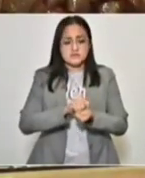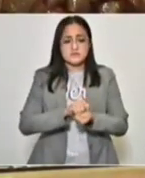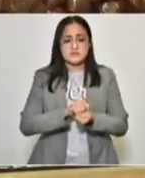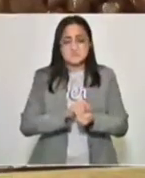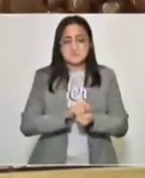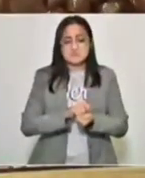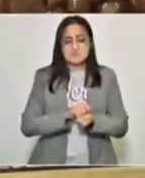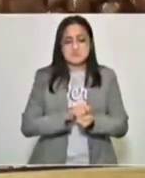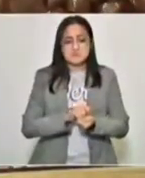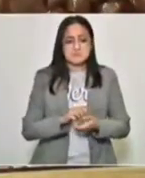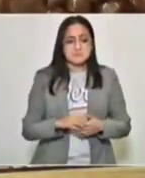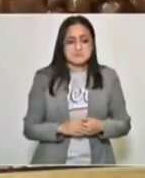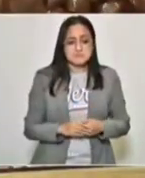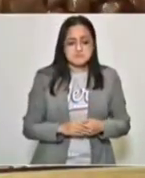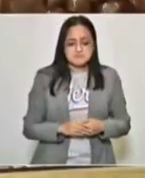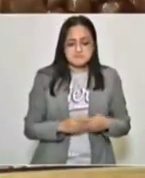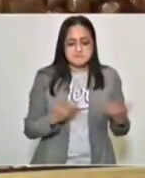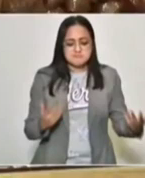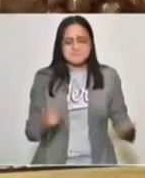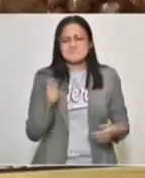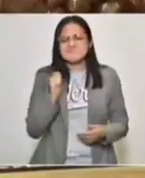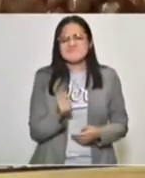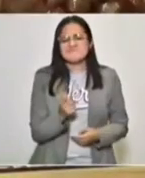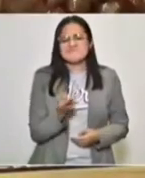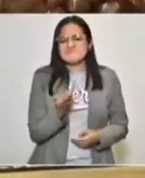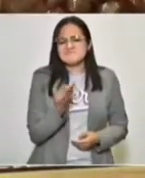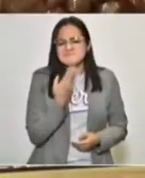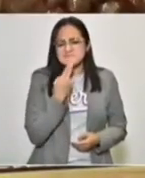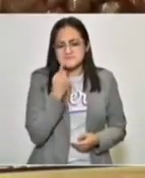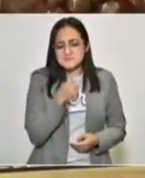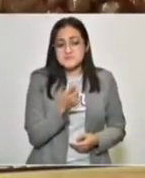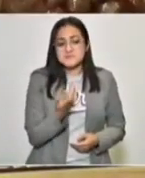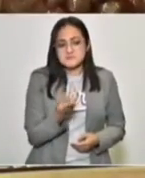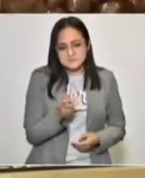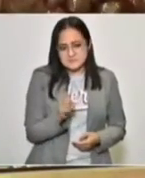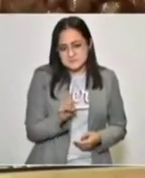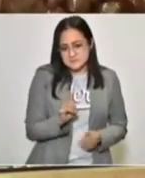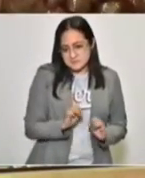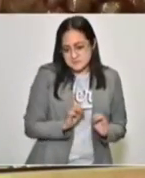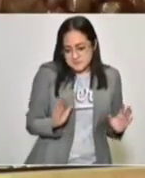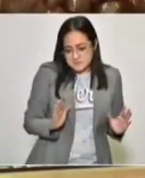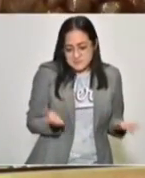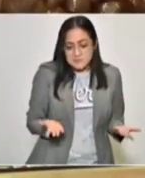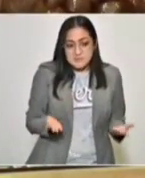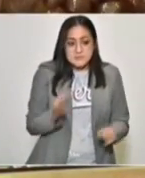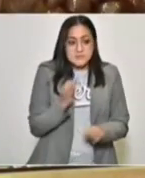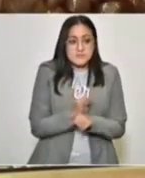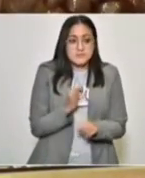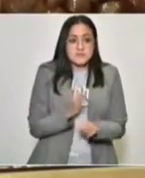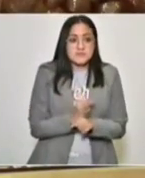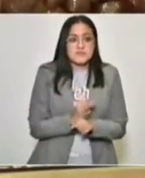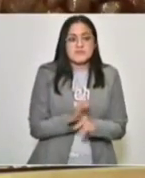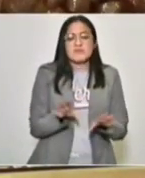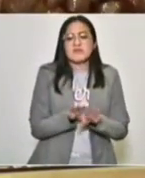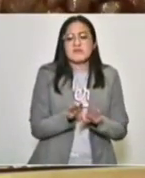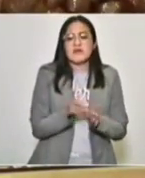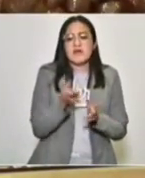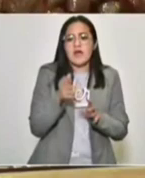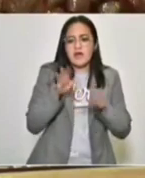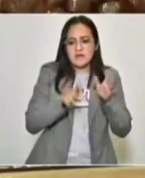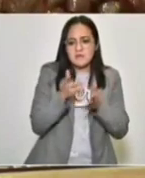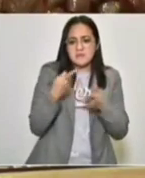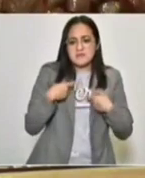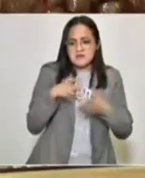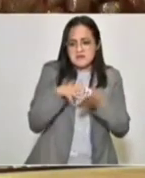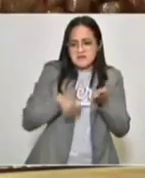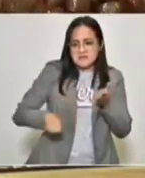la cuarta transformación. ¿Qué significa esto? Bueno, sí, había un desvío de los propósitos